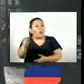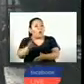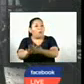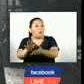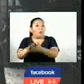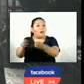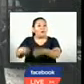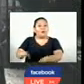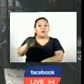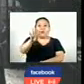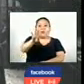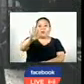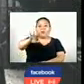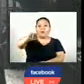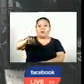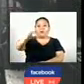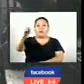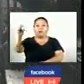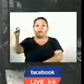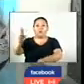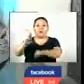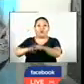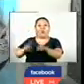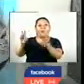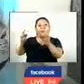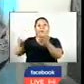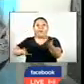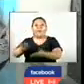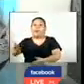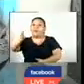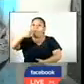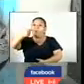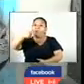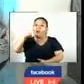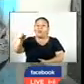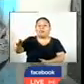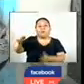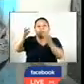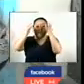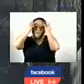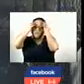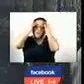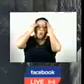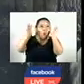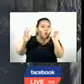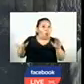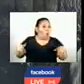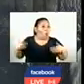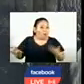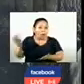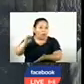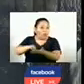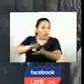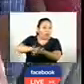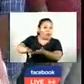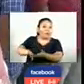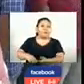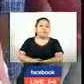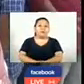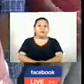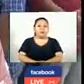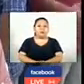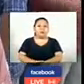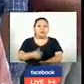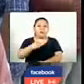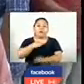45 mil dólares en medicamentos y su principal preocupación es cómo podrá pagar su deuda yo